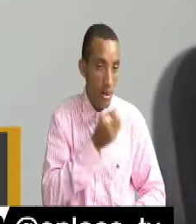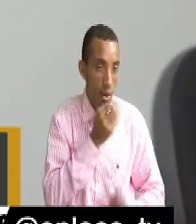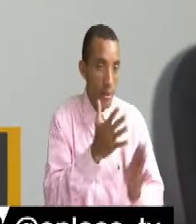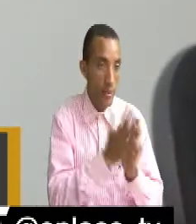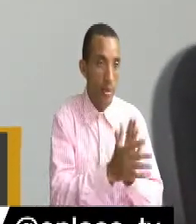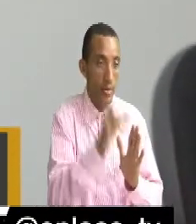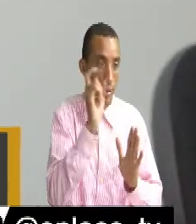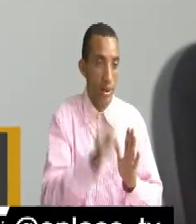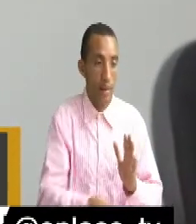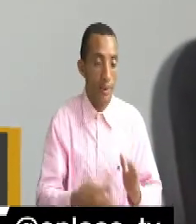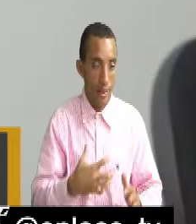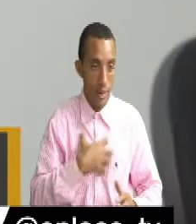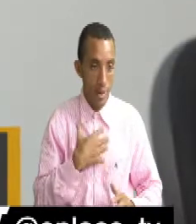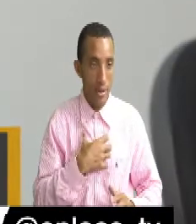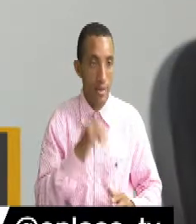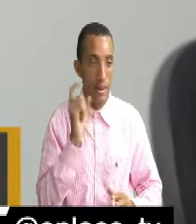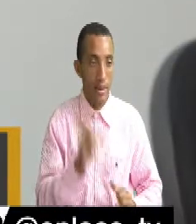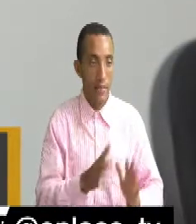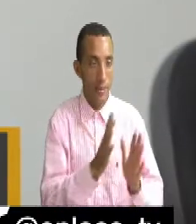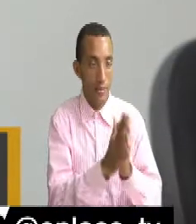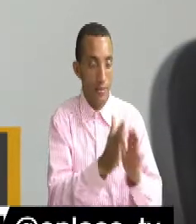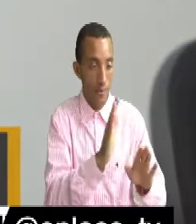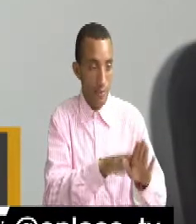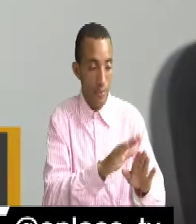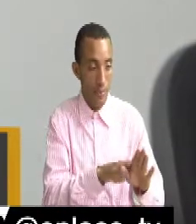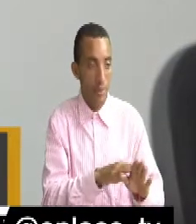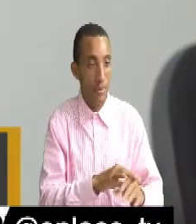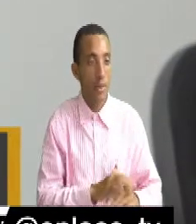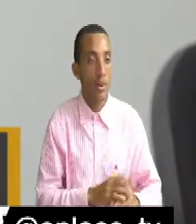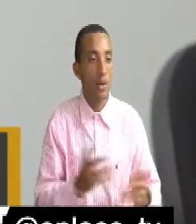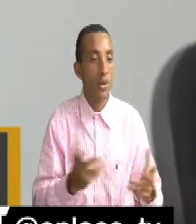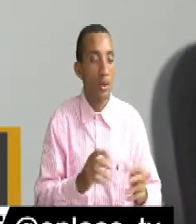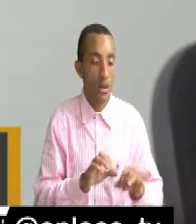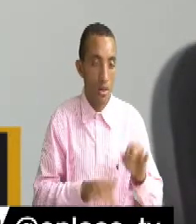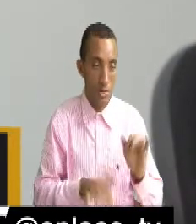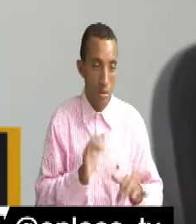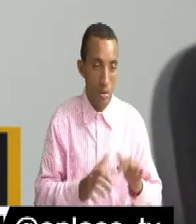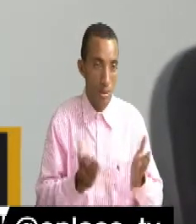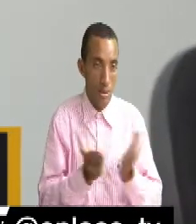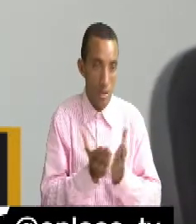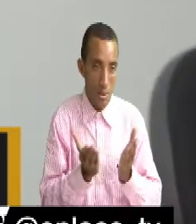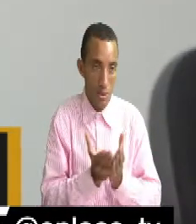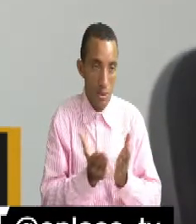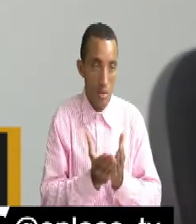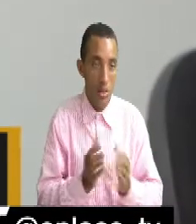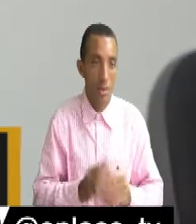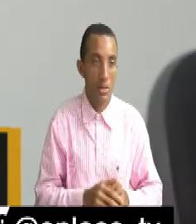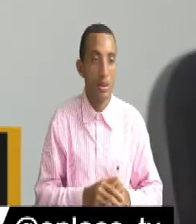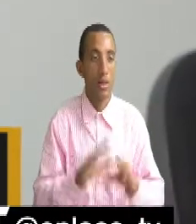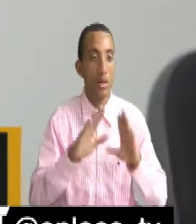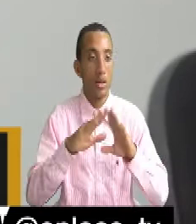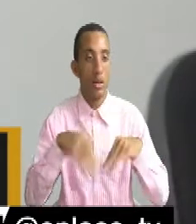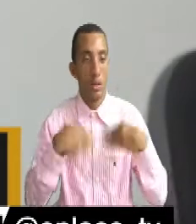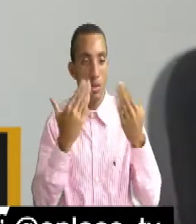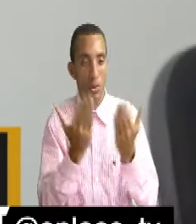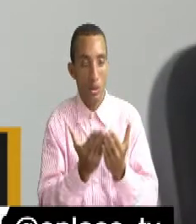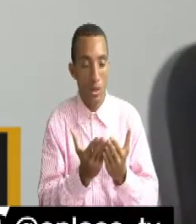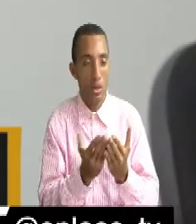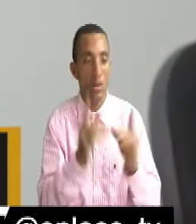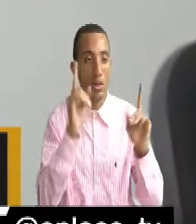debería traérnosla y recepcionarla en la Secretaría de Educación Municipal y en el colegio, en la institución